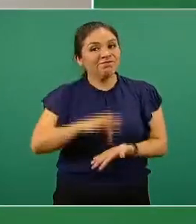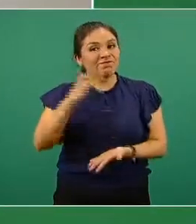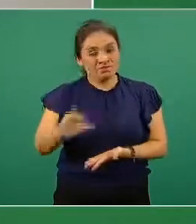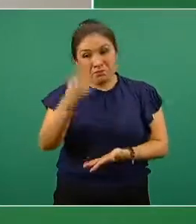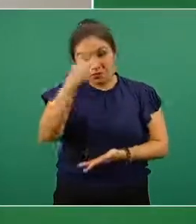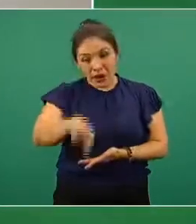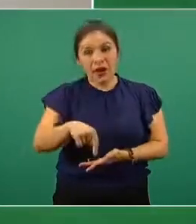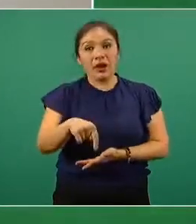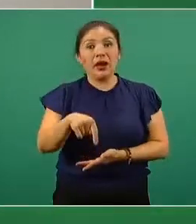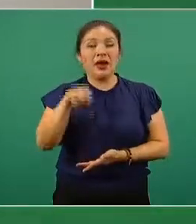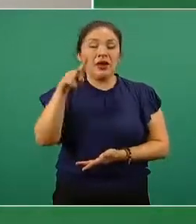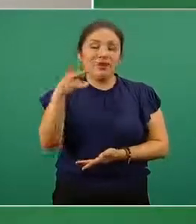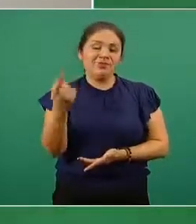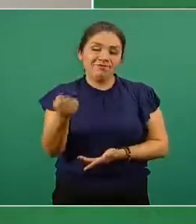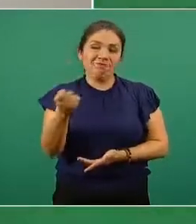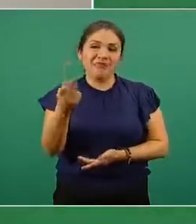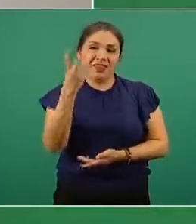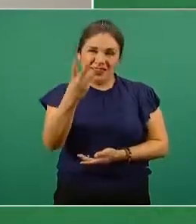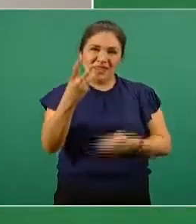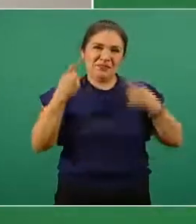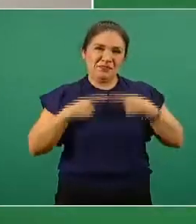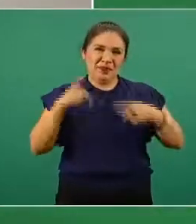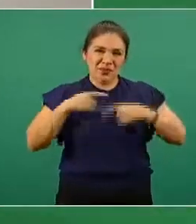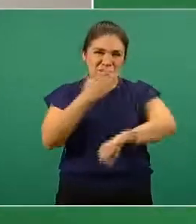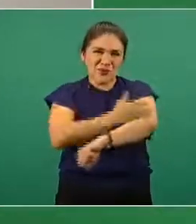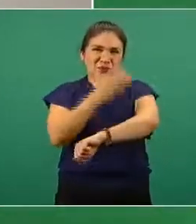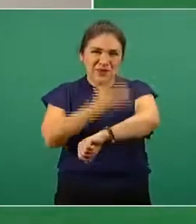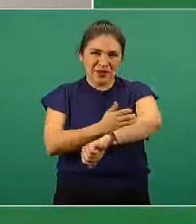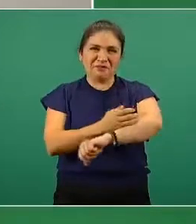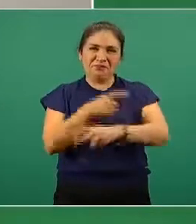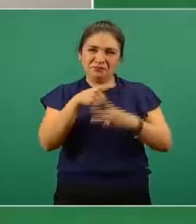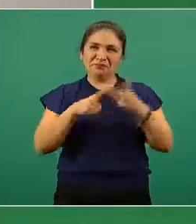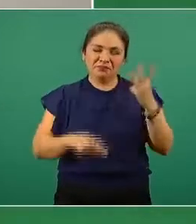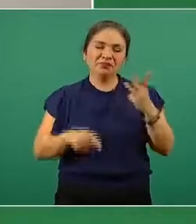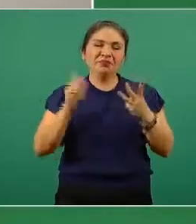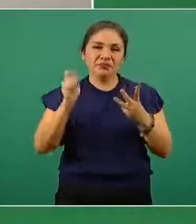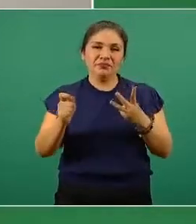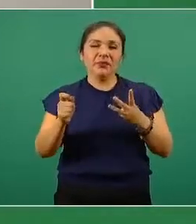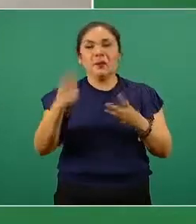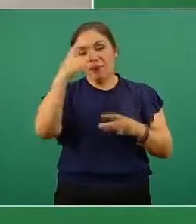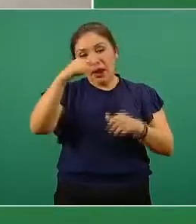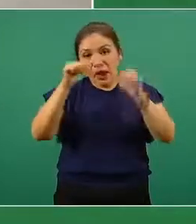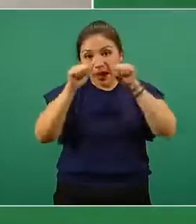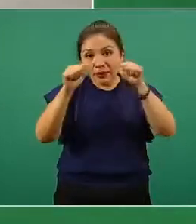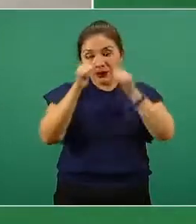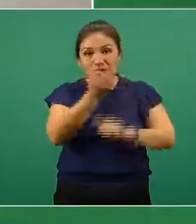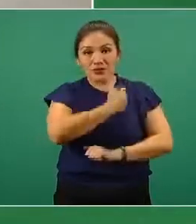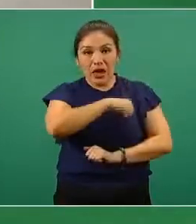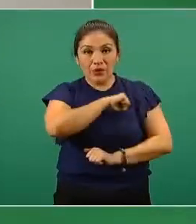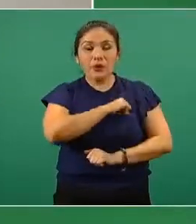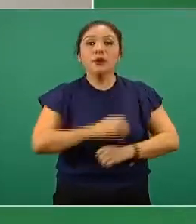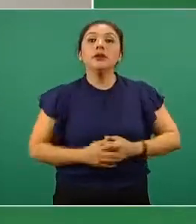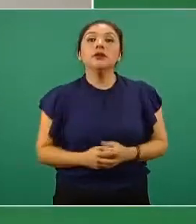gracias a nuestros tres compañeras, personas compañeras de los servicios de salud.